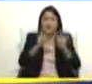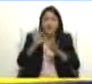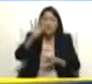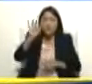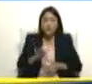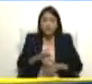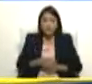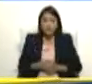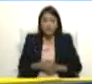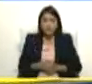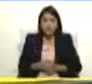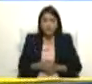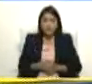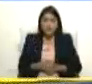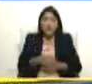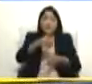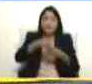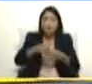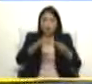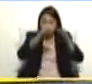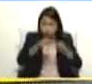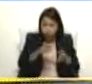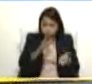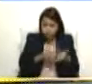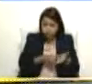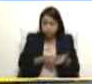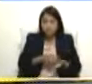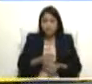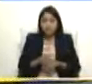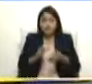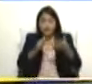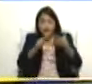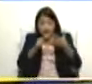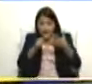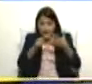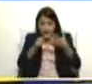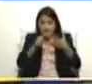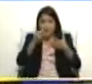3,69%. Votos válidos en la pregunta número 3,